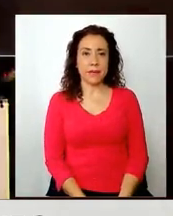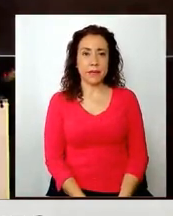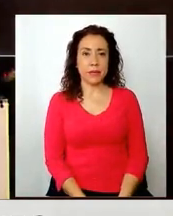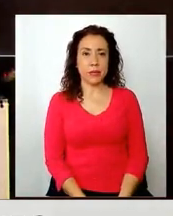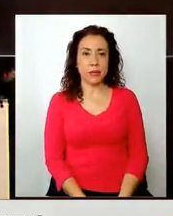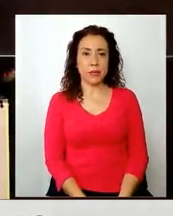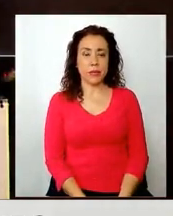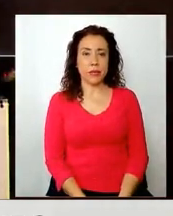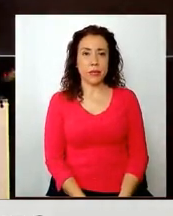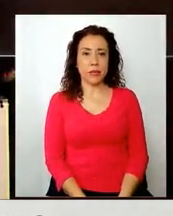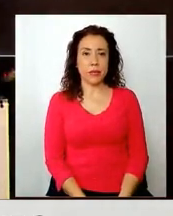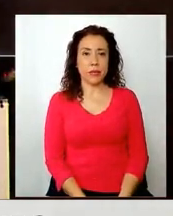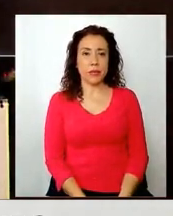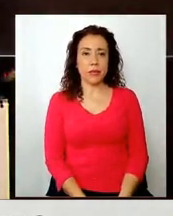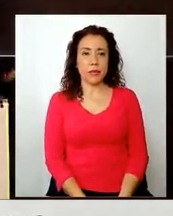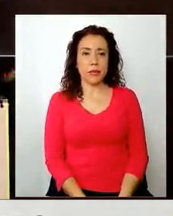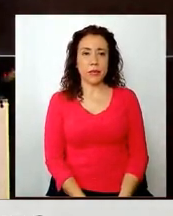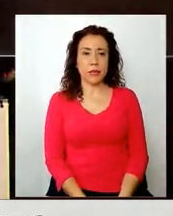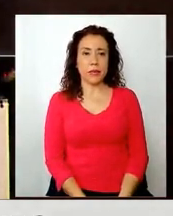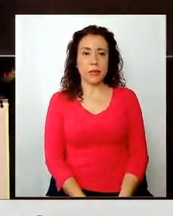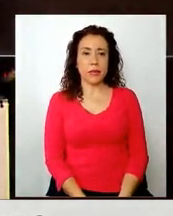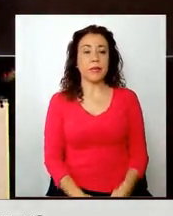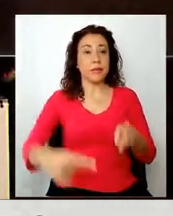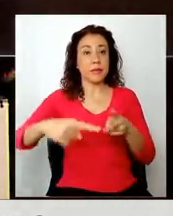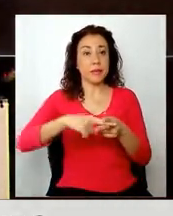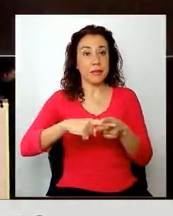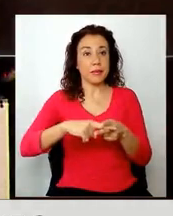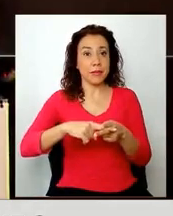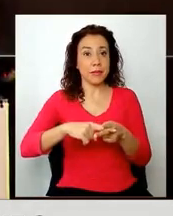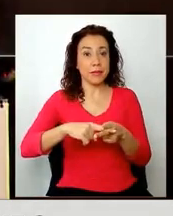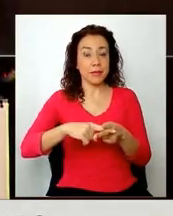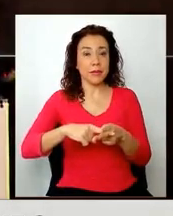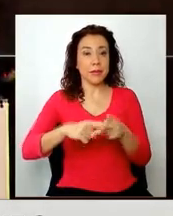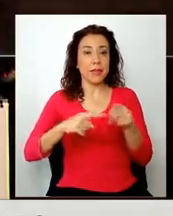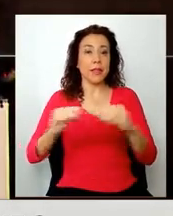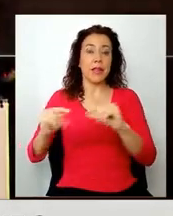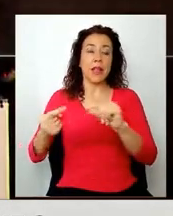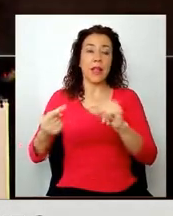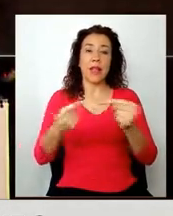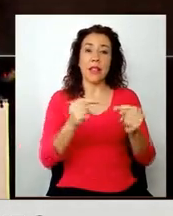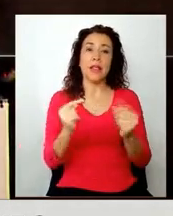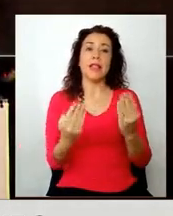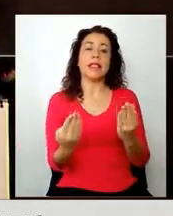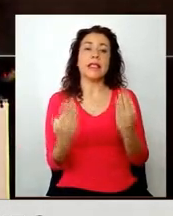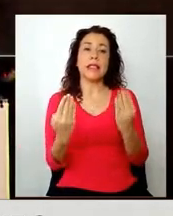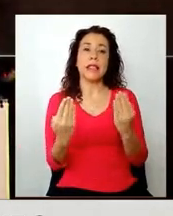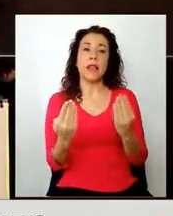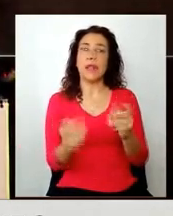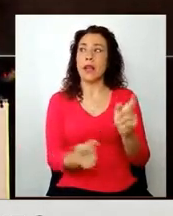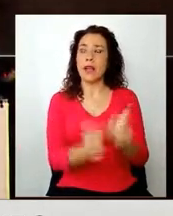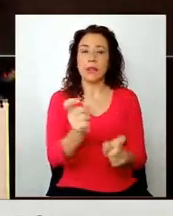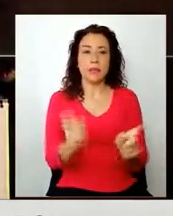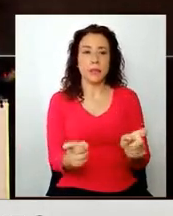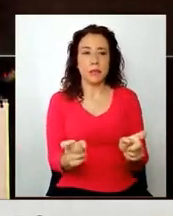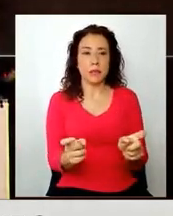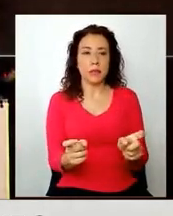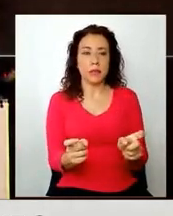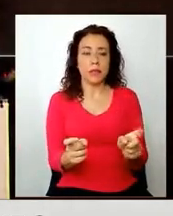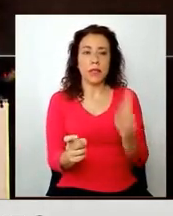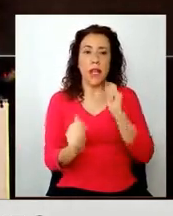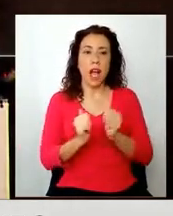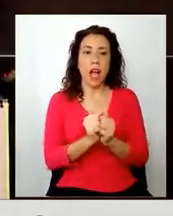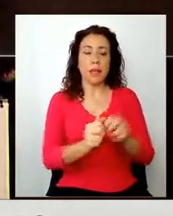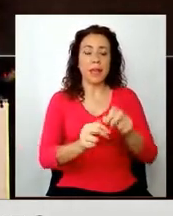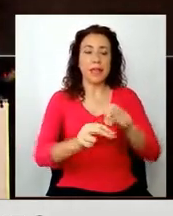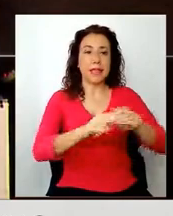bien Vamos a interrumpir este acalorado debate para saludar quien se nos acompaña en las tribunas me